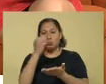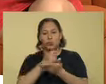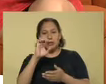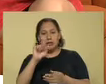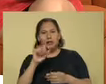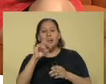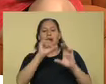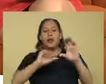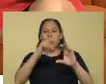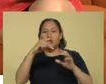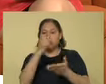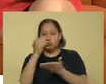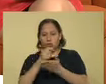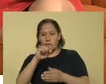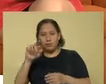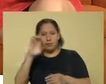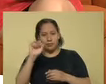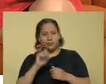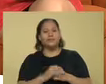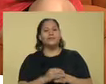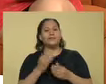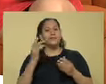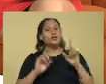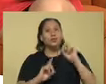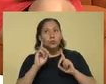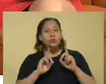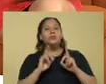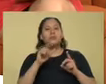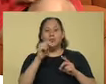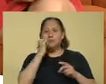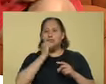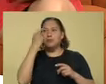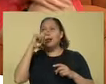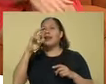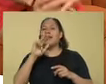@tuciudad_es. Muchísimas sí. gracias. Todas las dudas tecnológicas para que se las digan aquí a Rafa. Gracias.